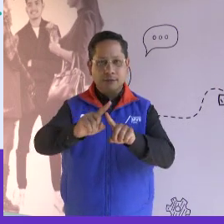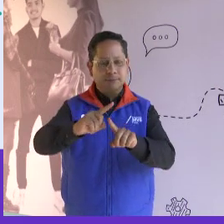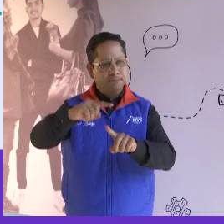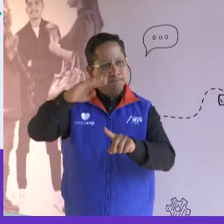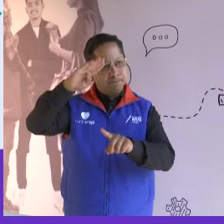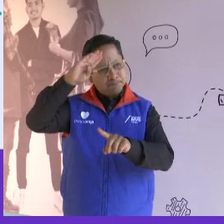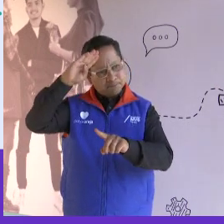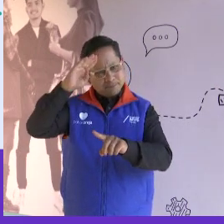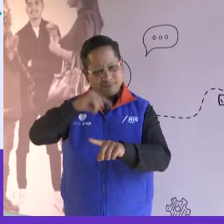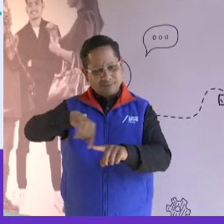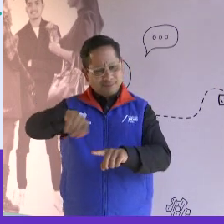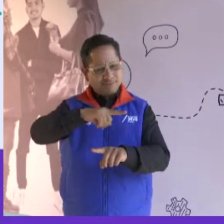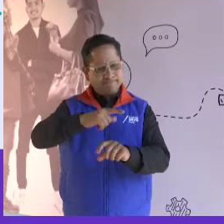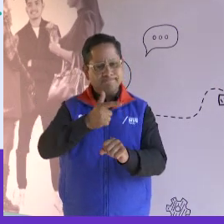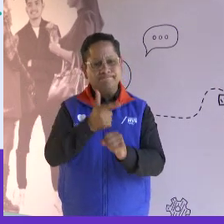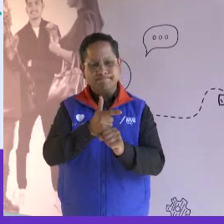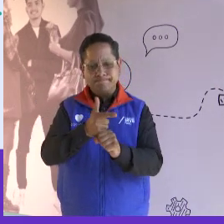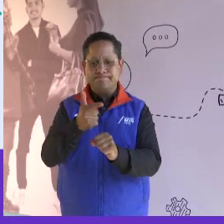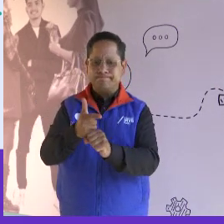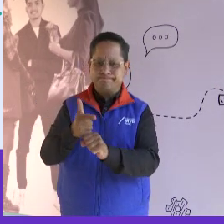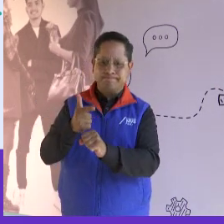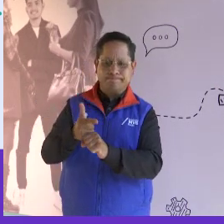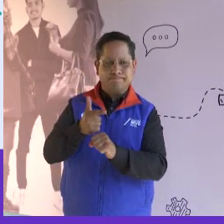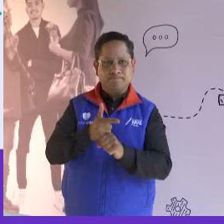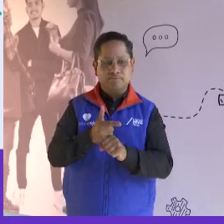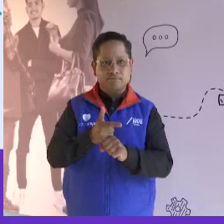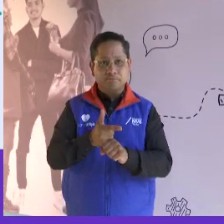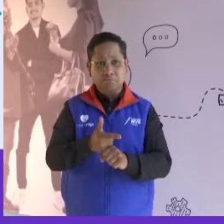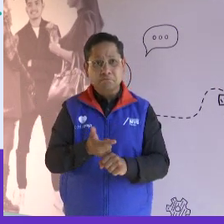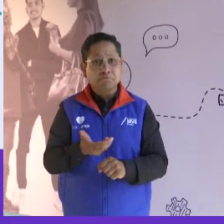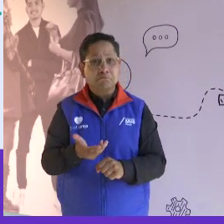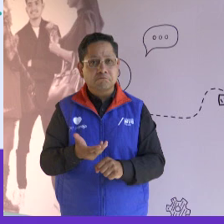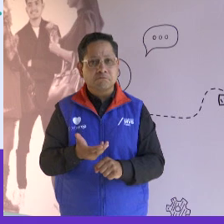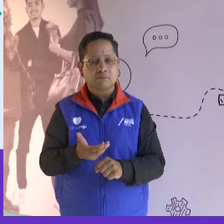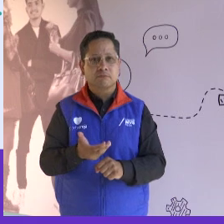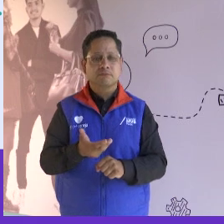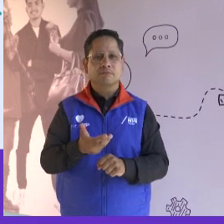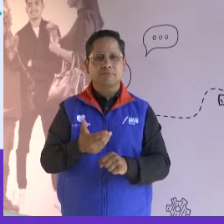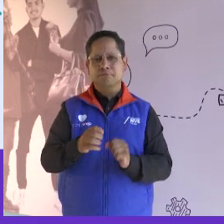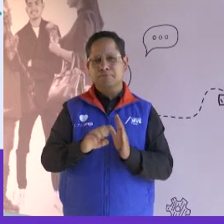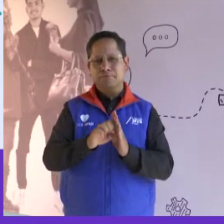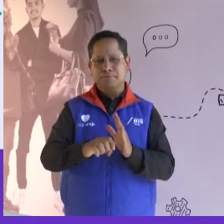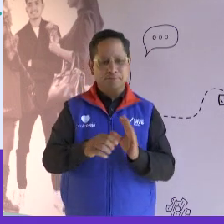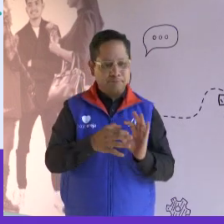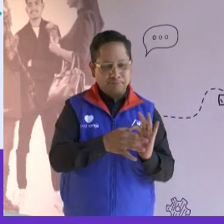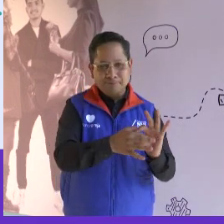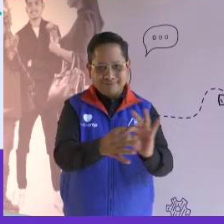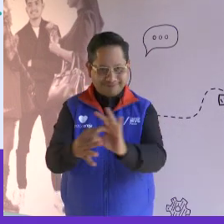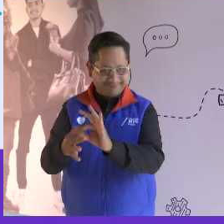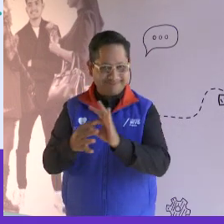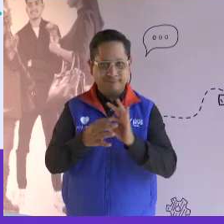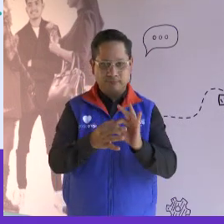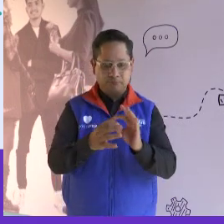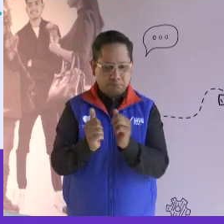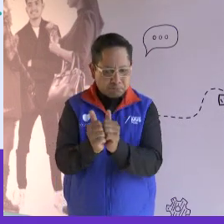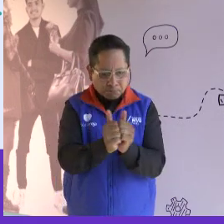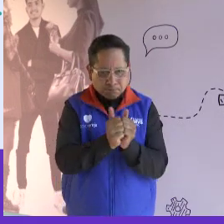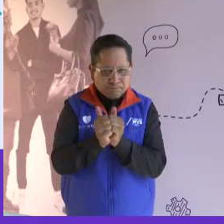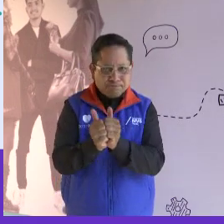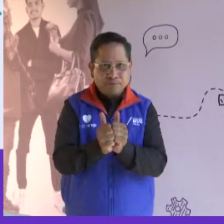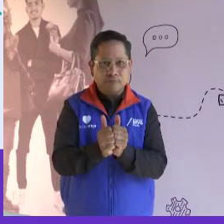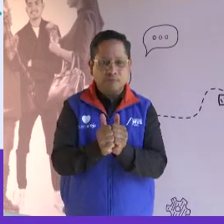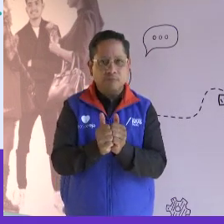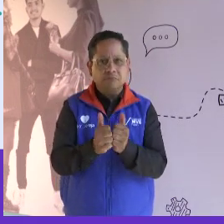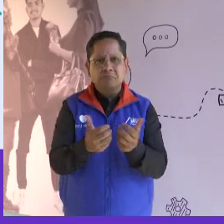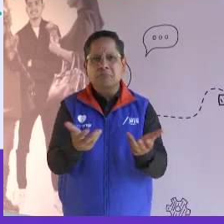importante identificarlo. Y siempre como que cuando empezamos una red, cuando empezamos una colaboración, pues